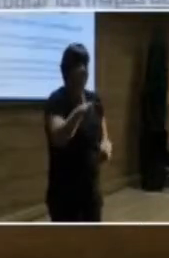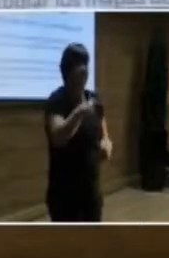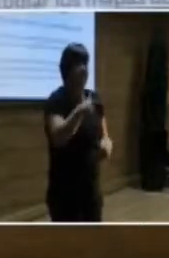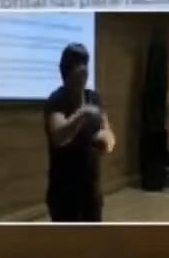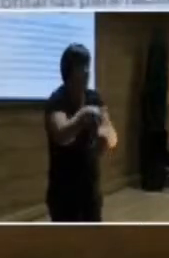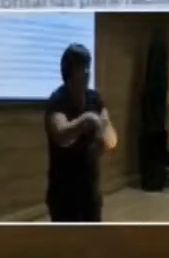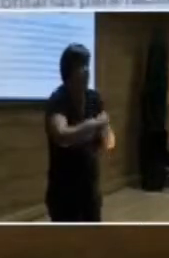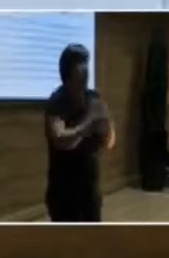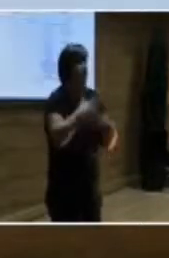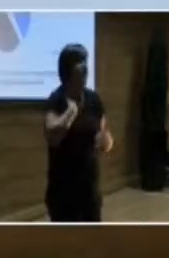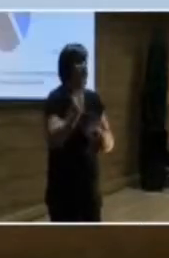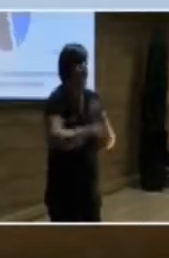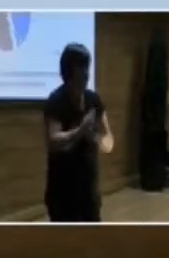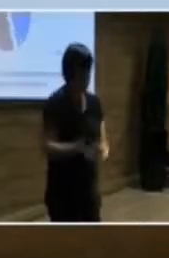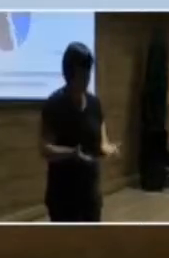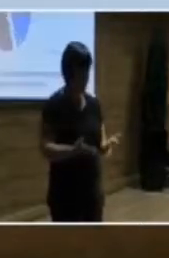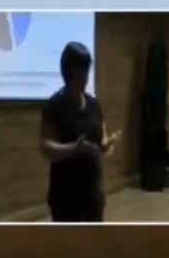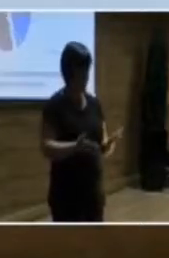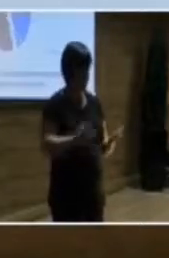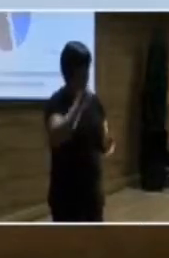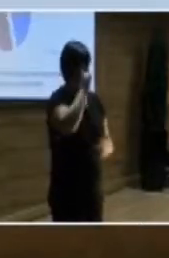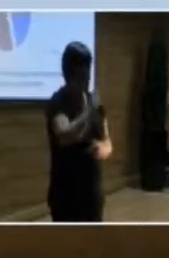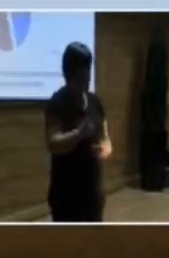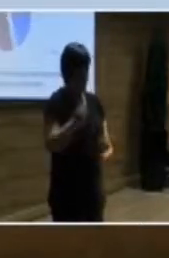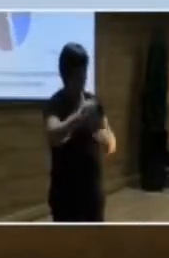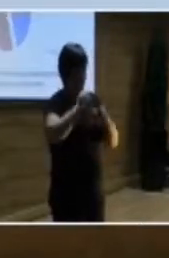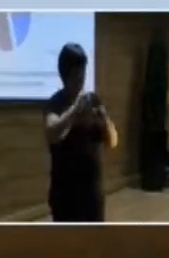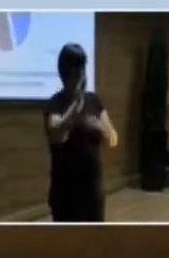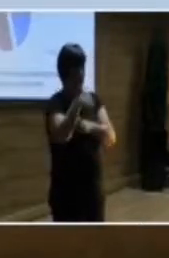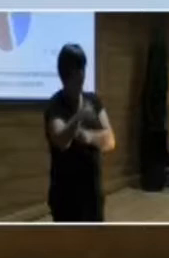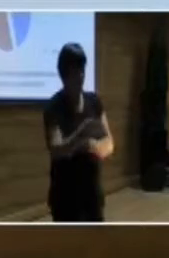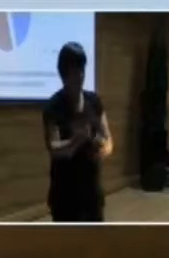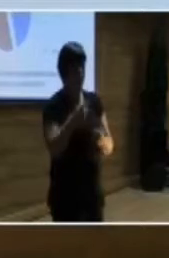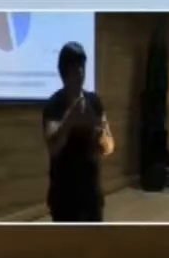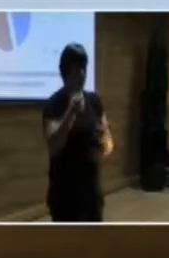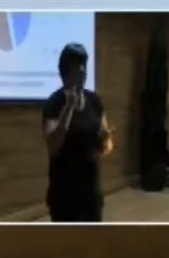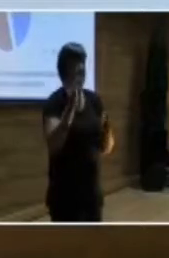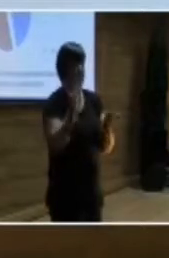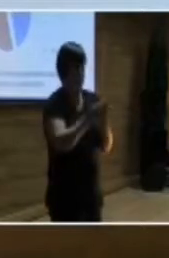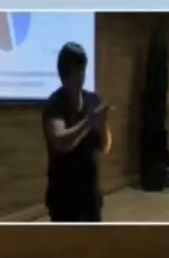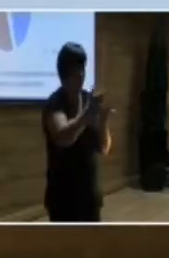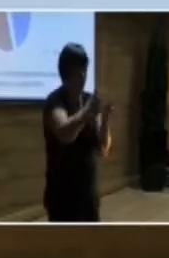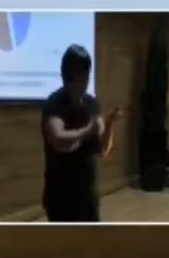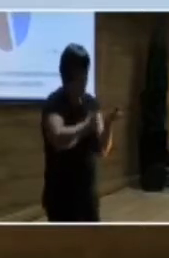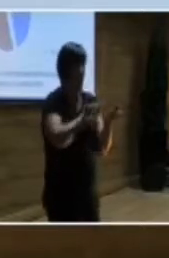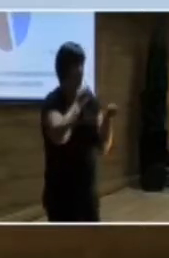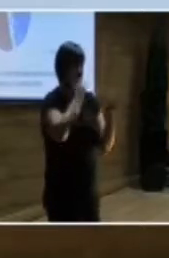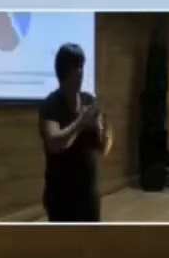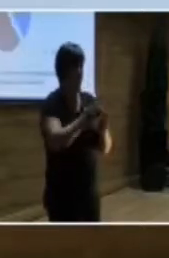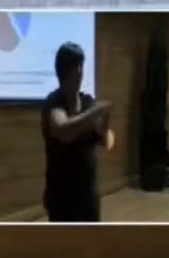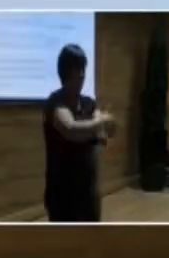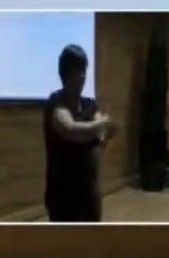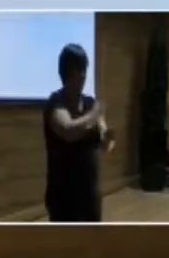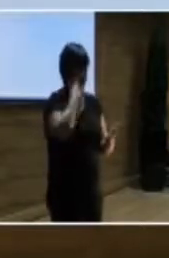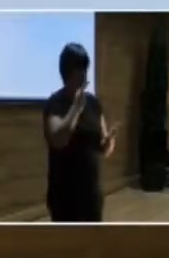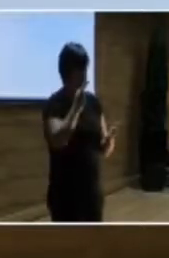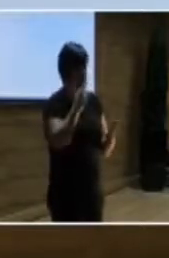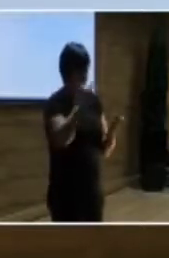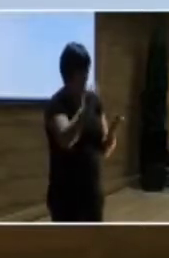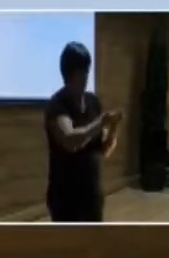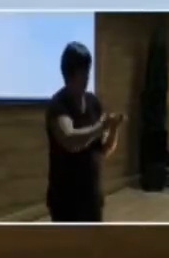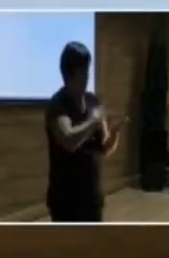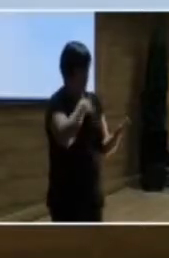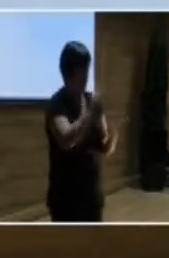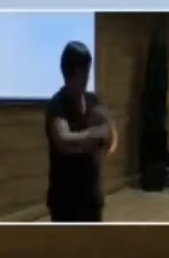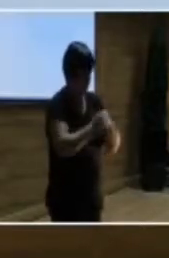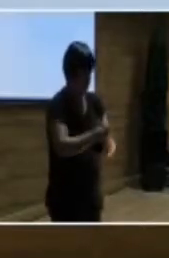que existe el documento de voluntades anticipadas. De manera que un buen plan tendrá que prestar atención a todos los aspectos